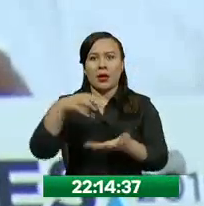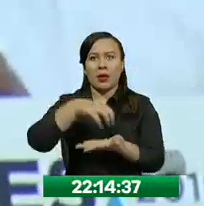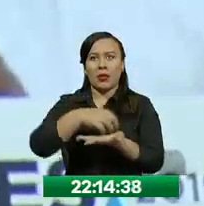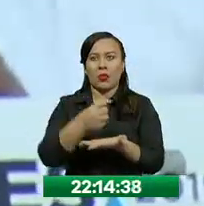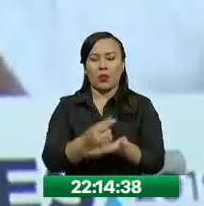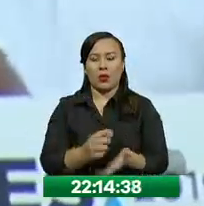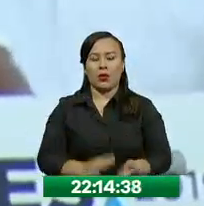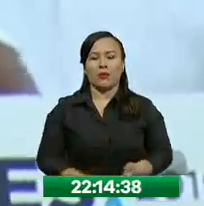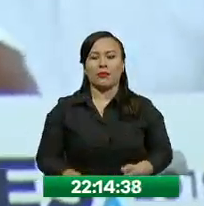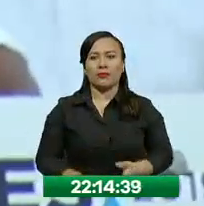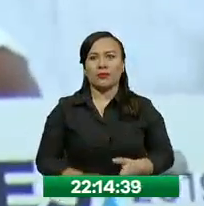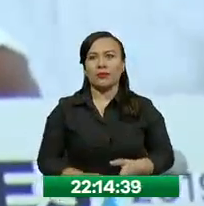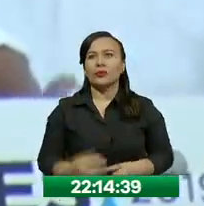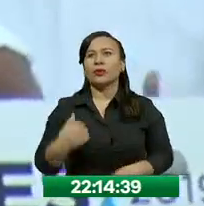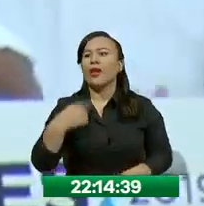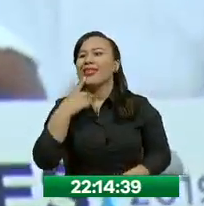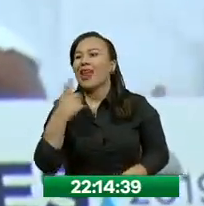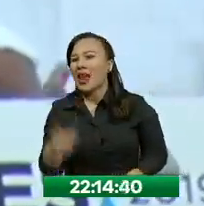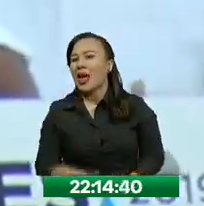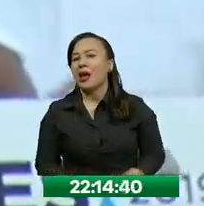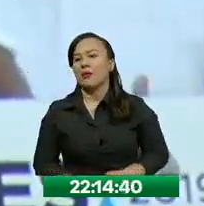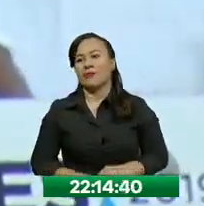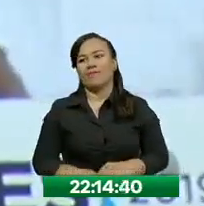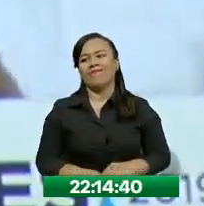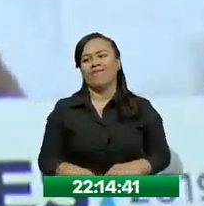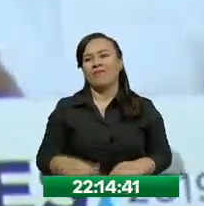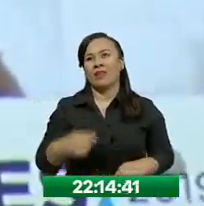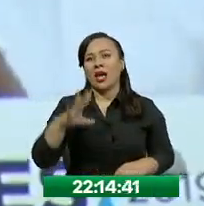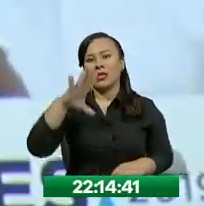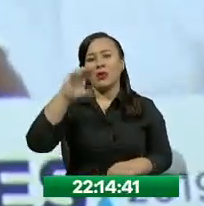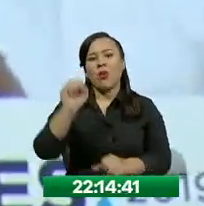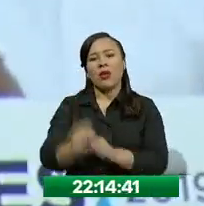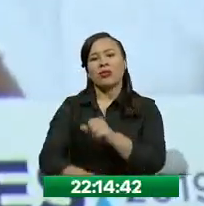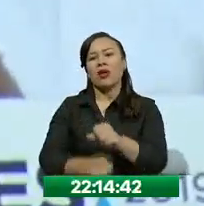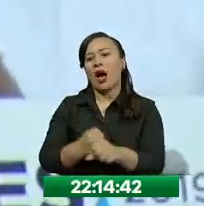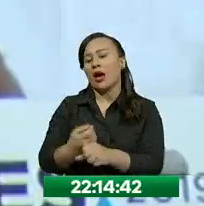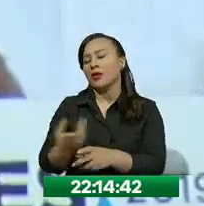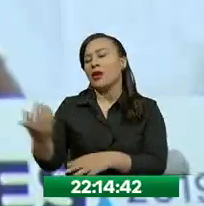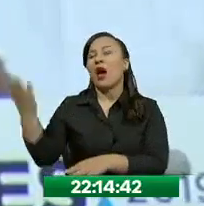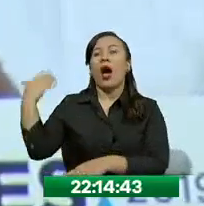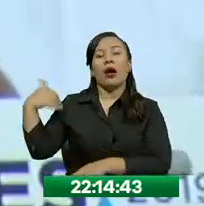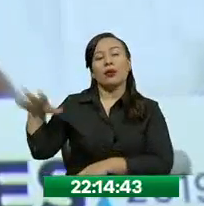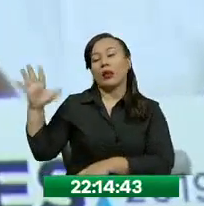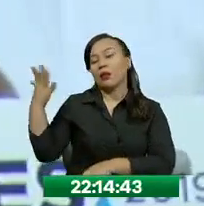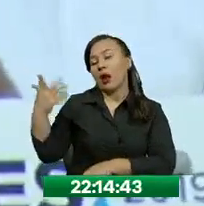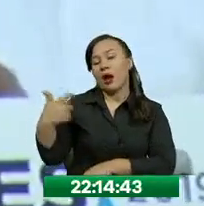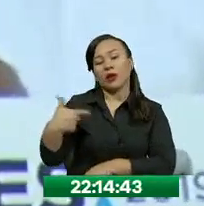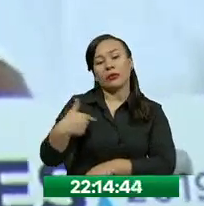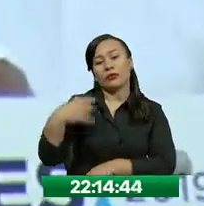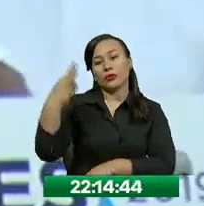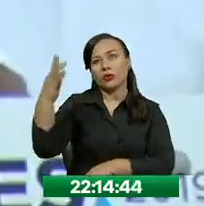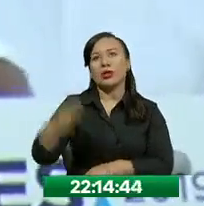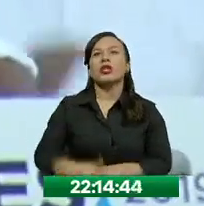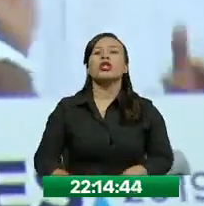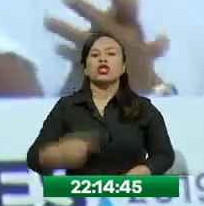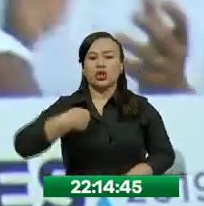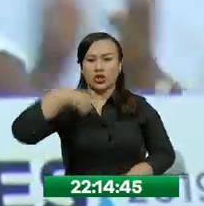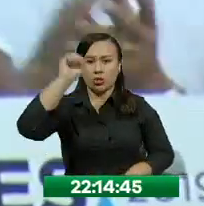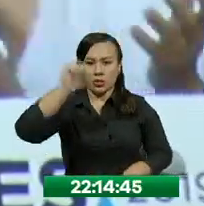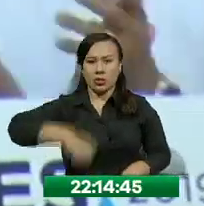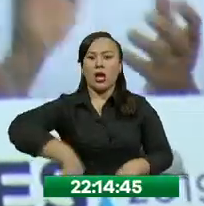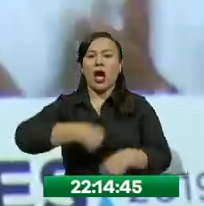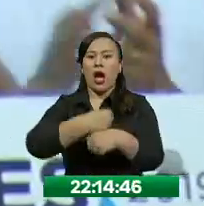pondré como excusa el que no se haya hecho en 50 años. Yo no diré que lo voy a hacer. ¡Yo lo voy a hacer y